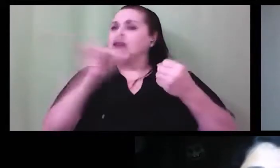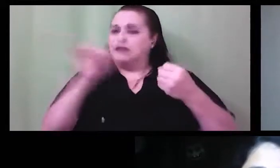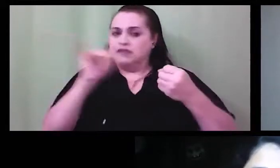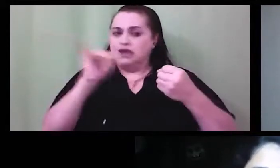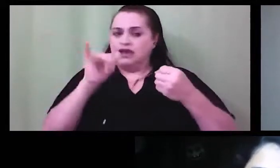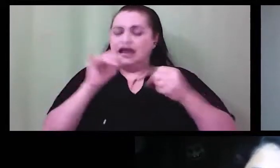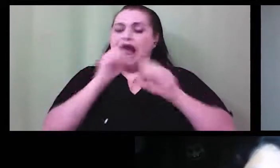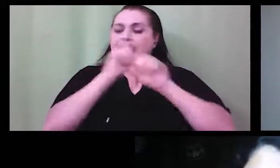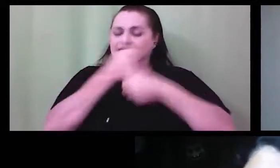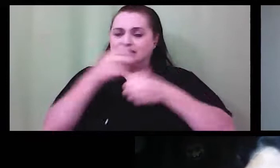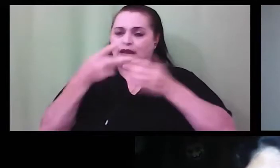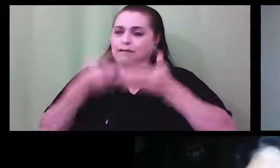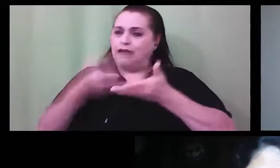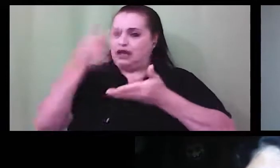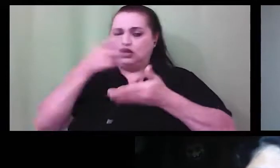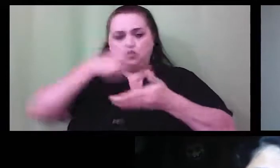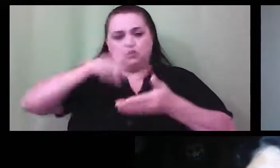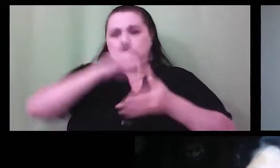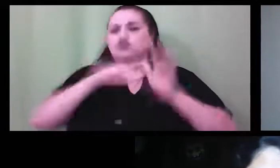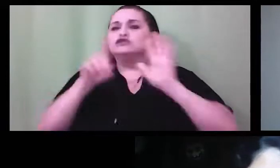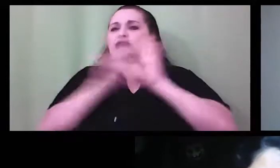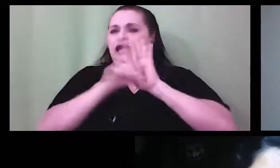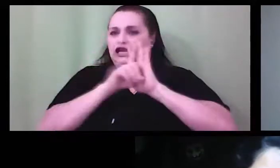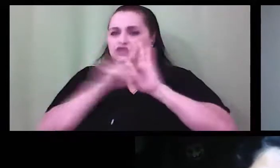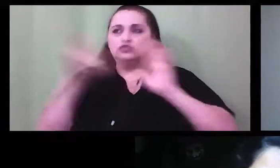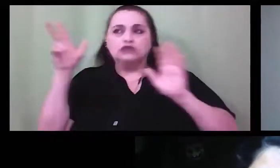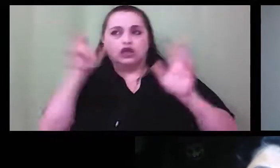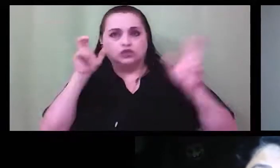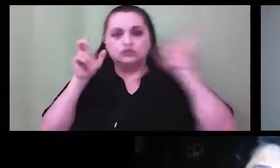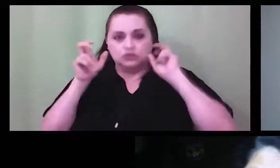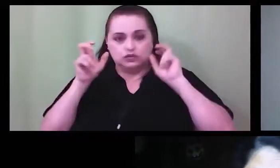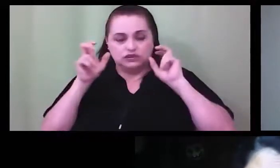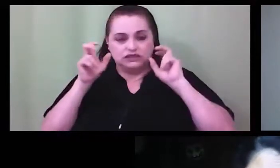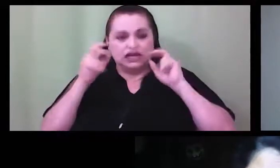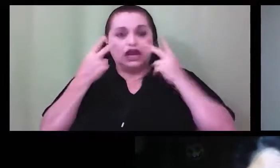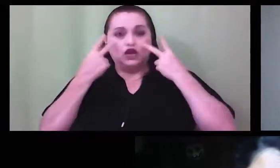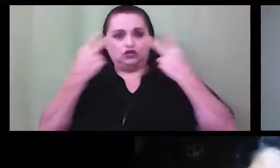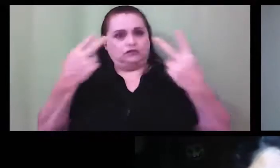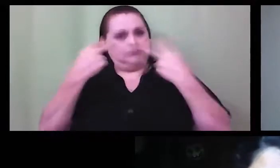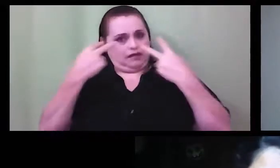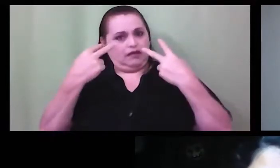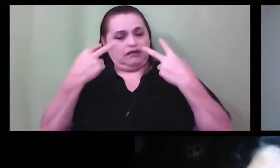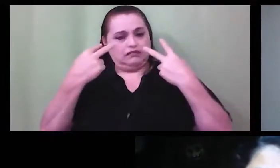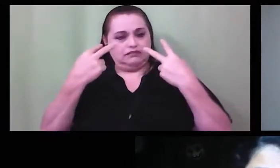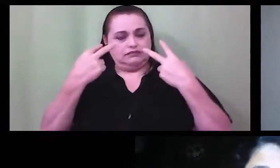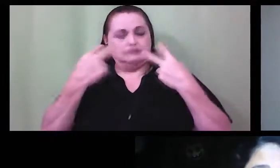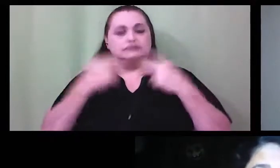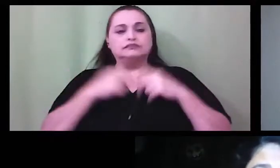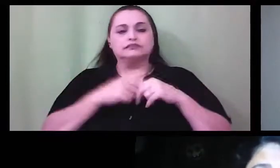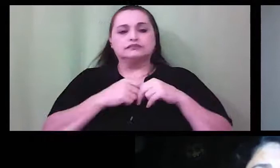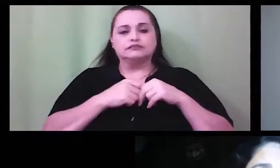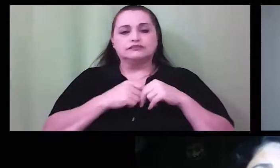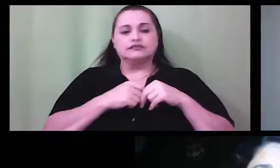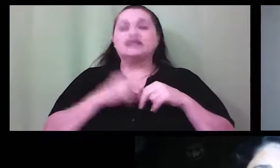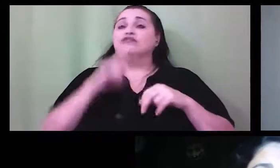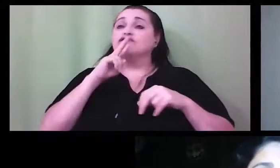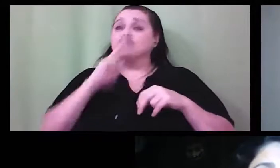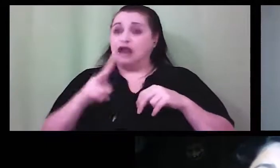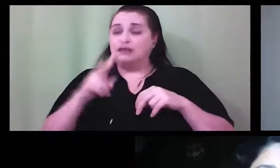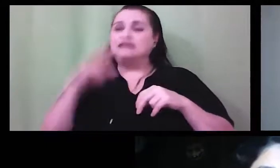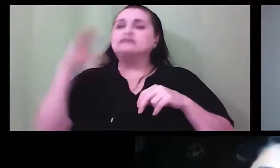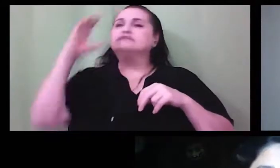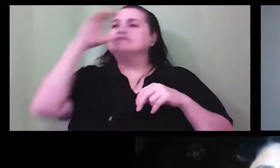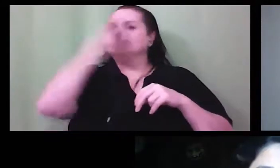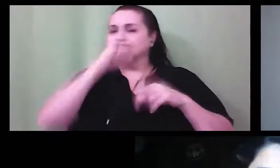hacer valer nuestros derechos, que nos escuchen, que nos vean y que realmente se den cuenta